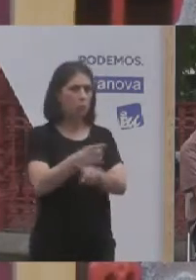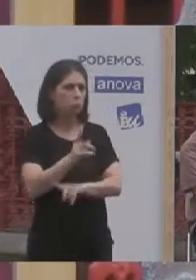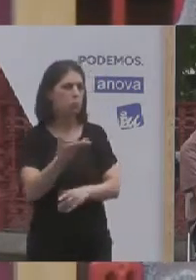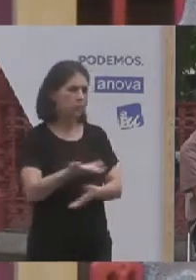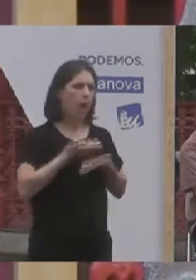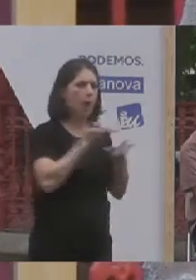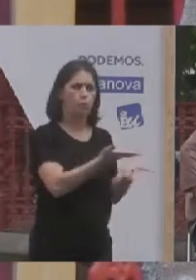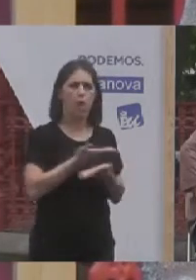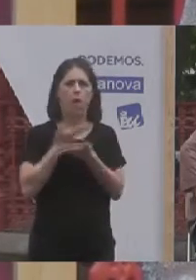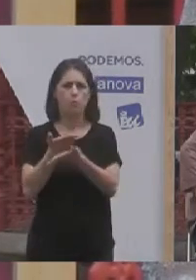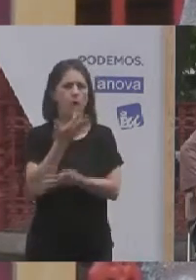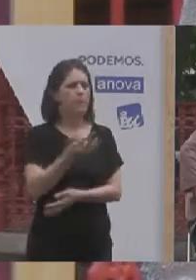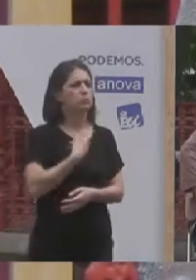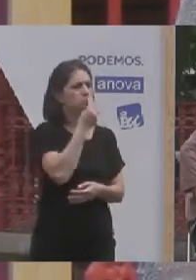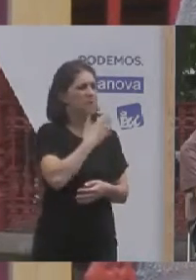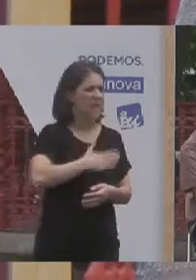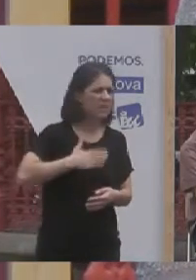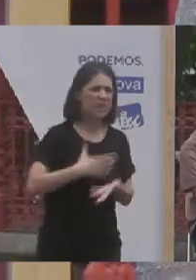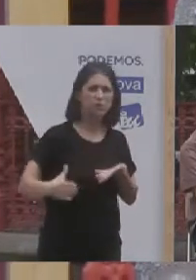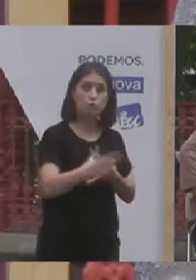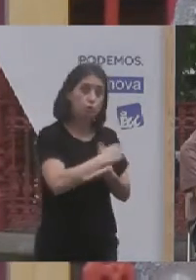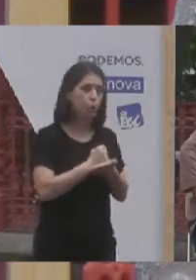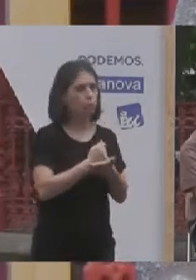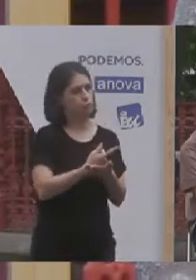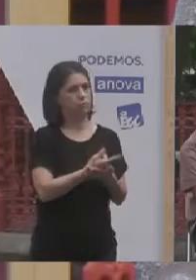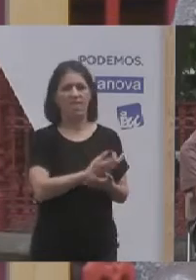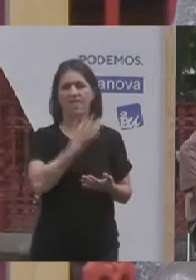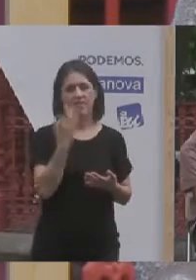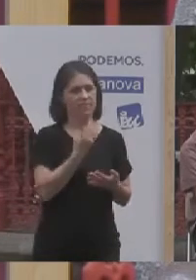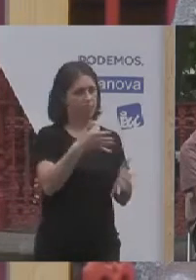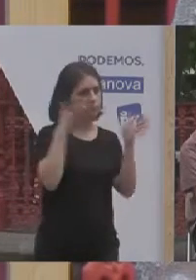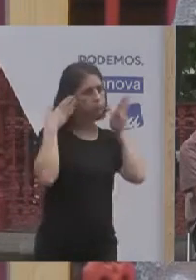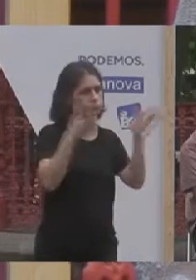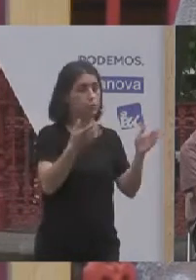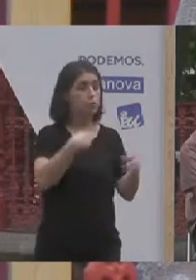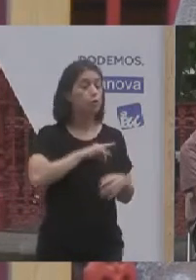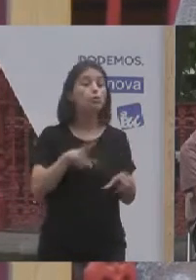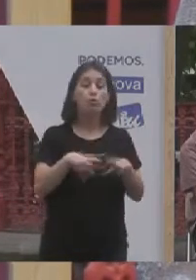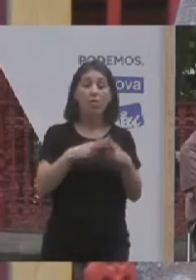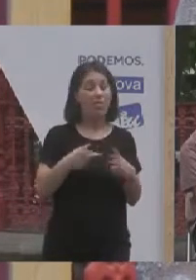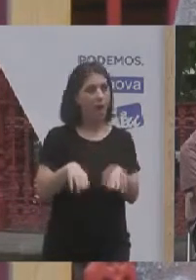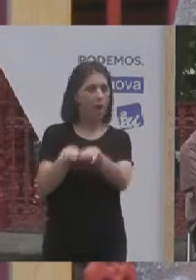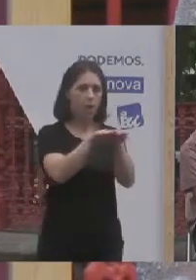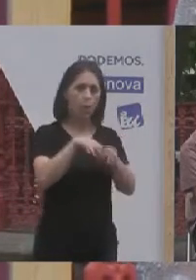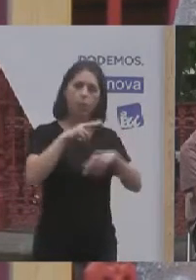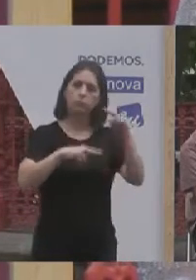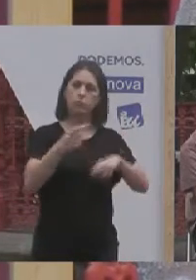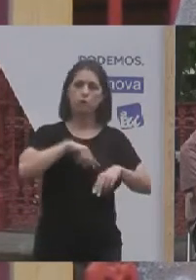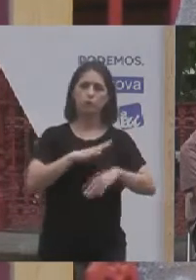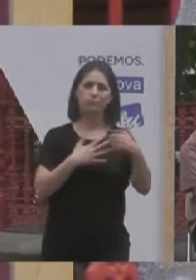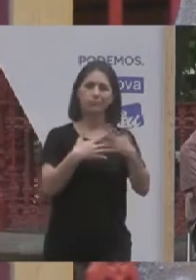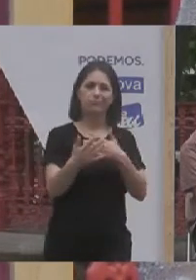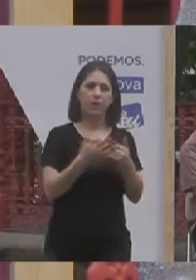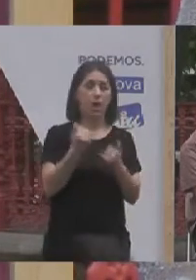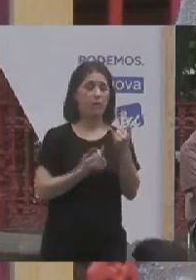de toda a cidadanía, e por iso, como temos que construir unha sociedade igualitaria, é incompatible o caciquismo ca nova política, porque